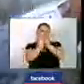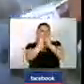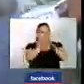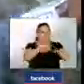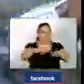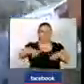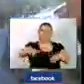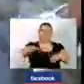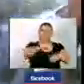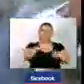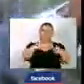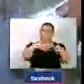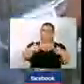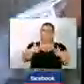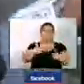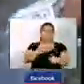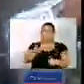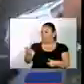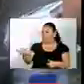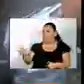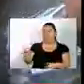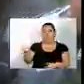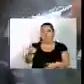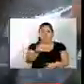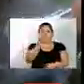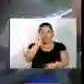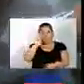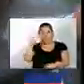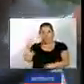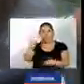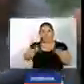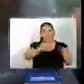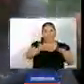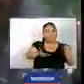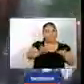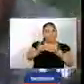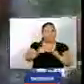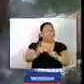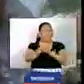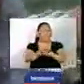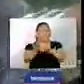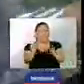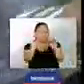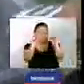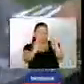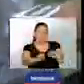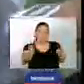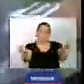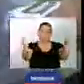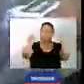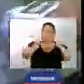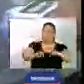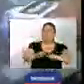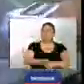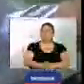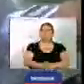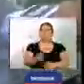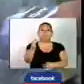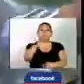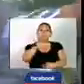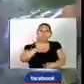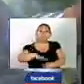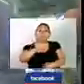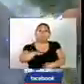y toda la gente mire hay ventas hay de todo aquí pueden venir a pasar una